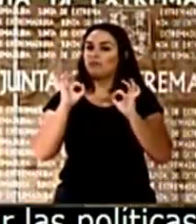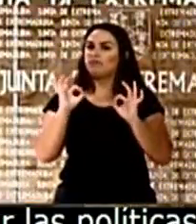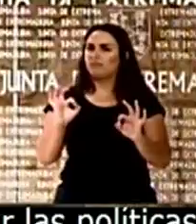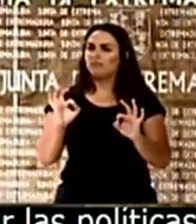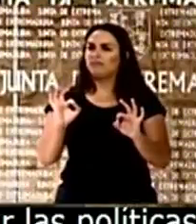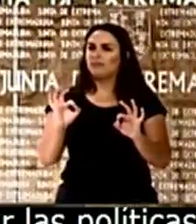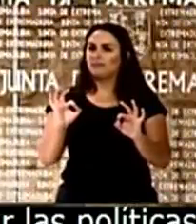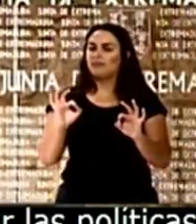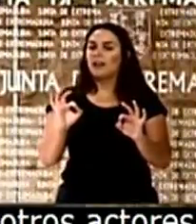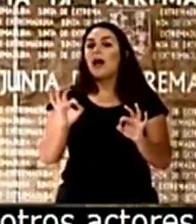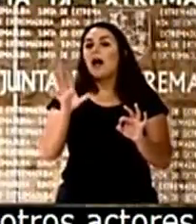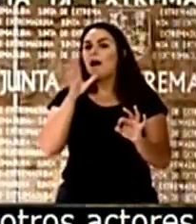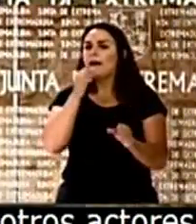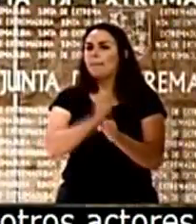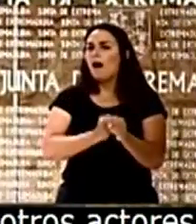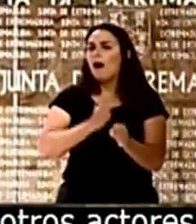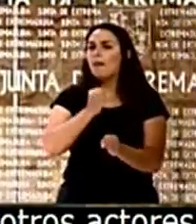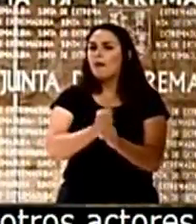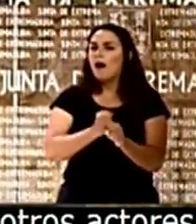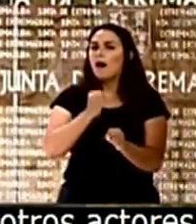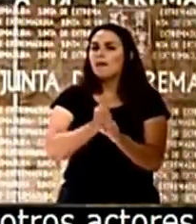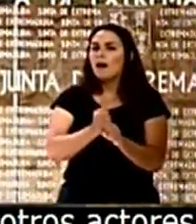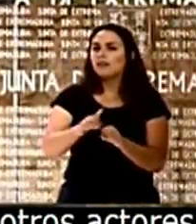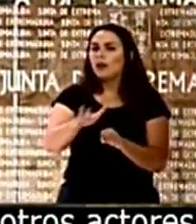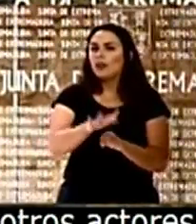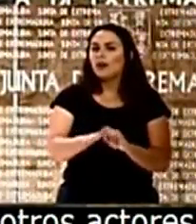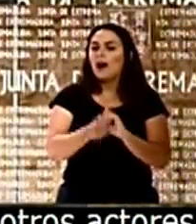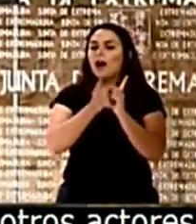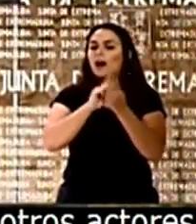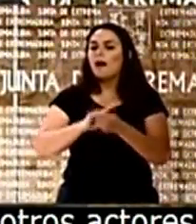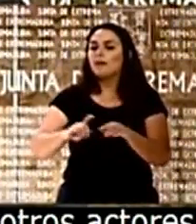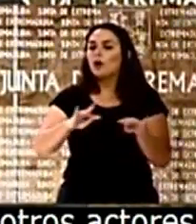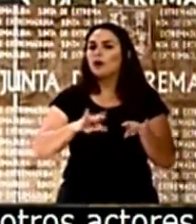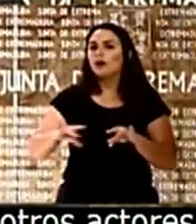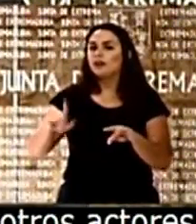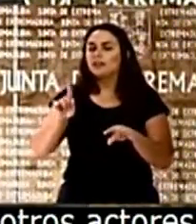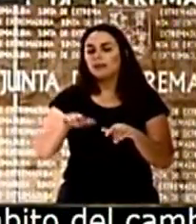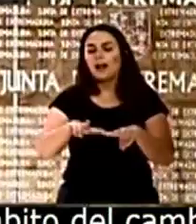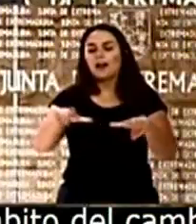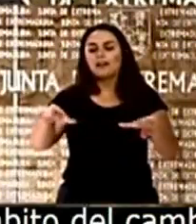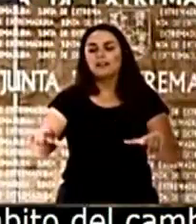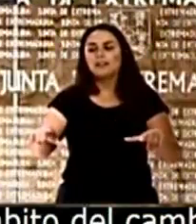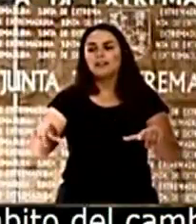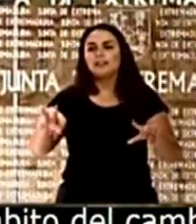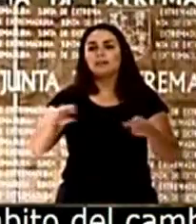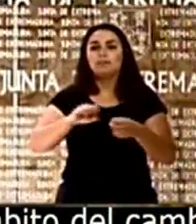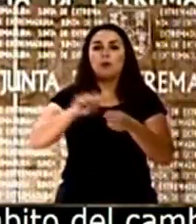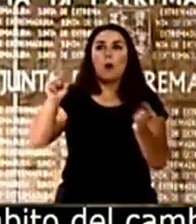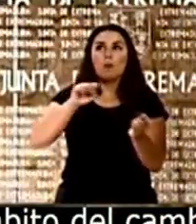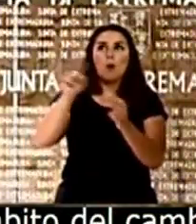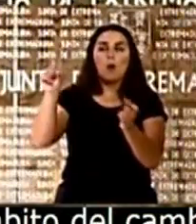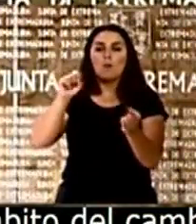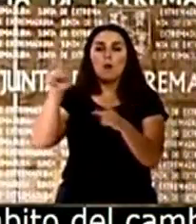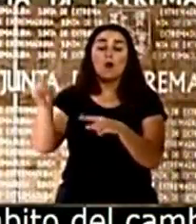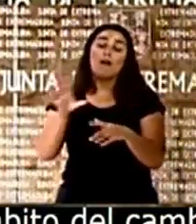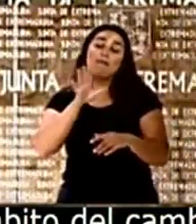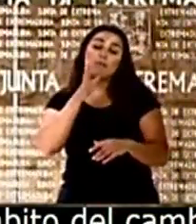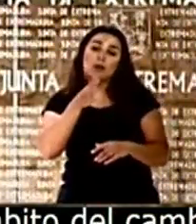informales, están trabajando en el ámbito del cambio demográfico y en el ámbito de la despoblación y el equilibrio territorial. Por lo